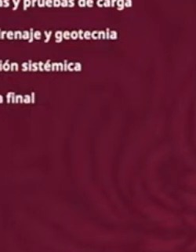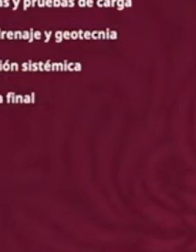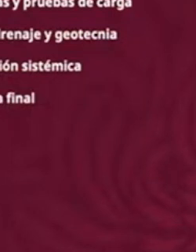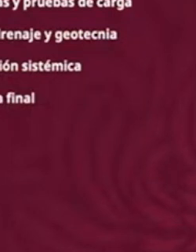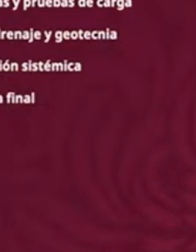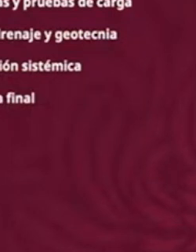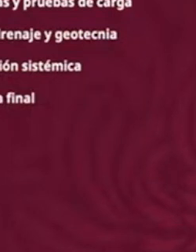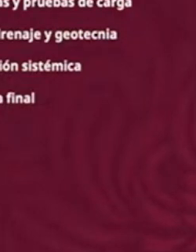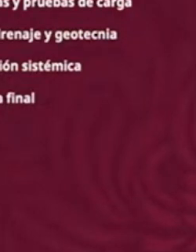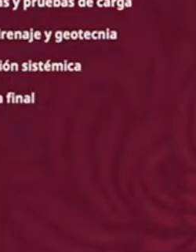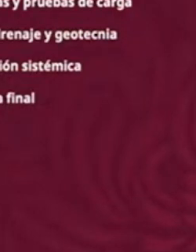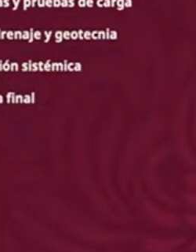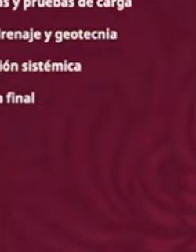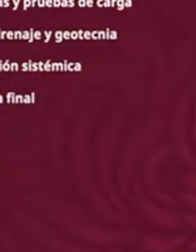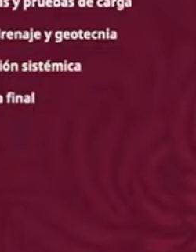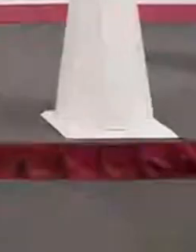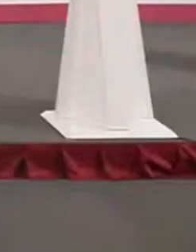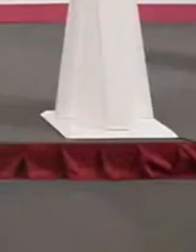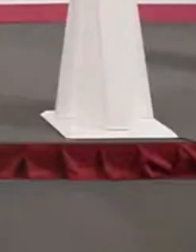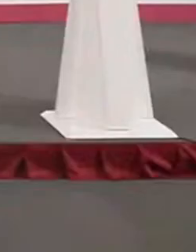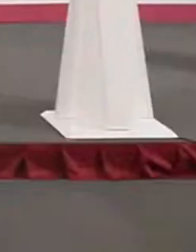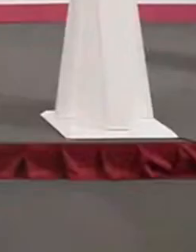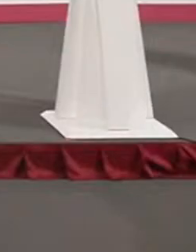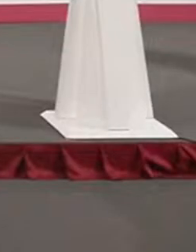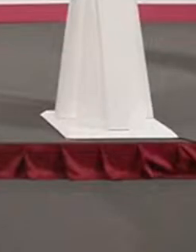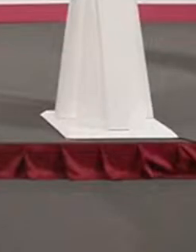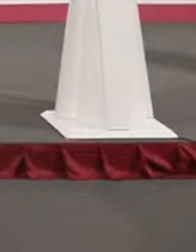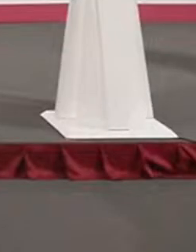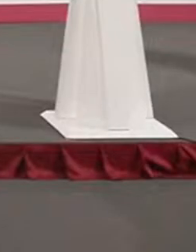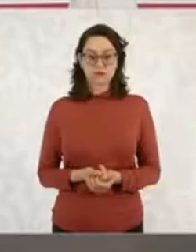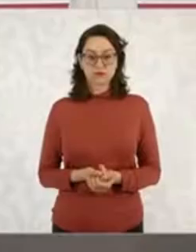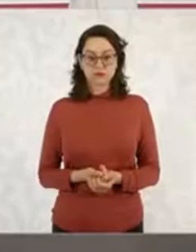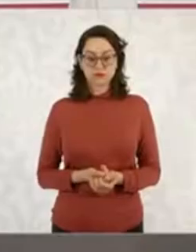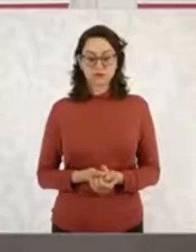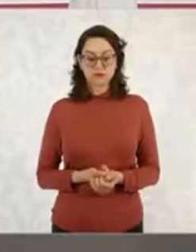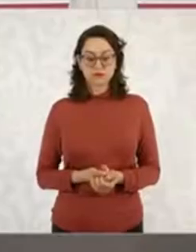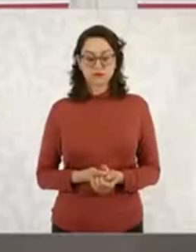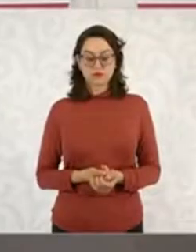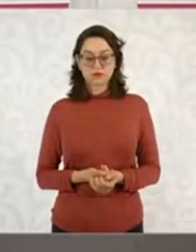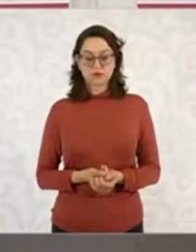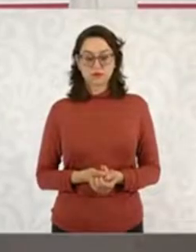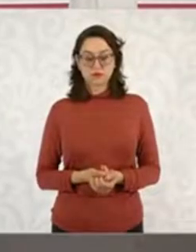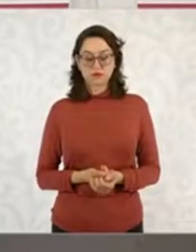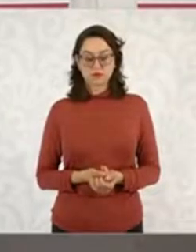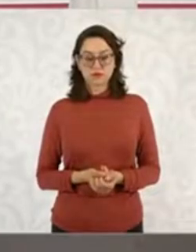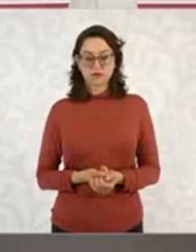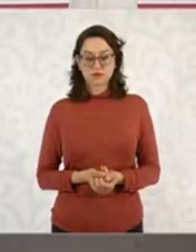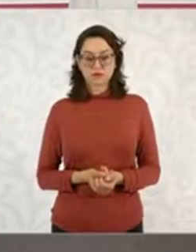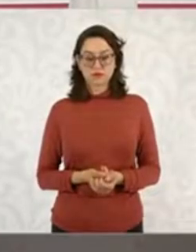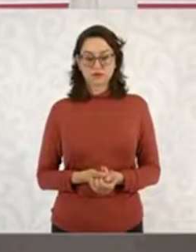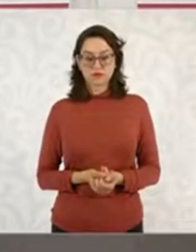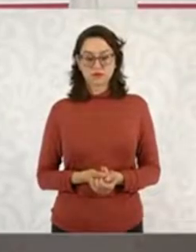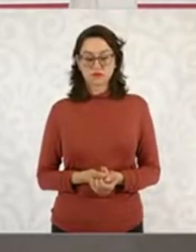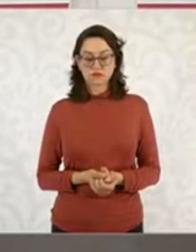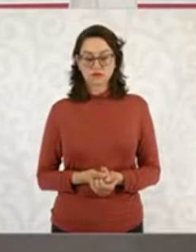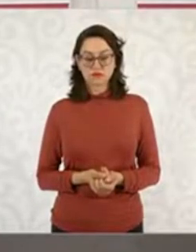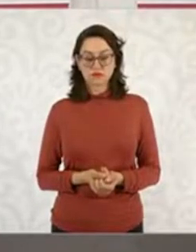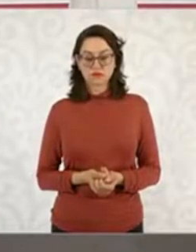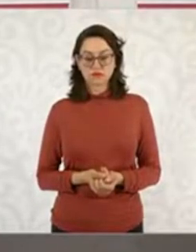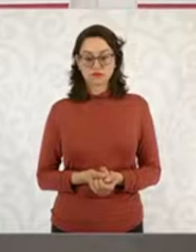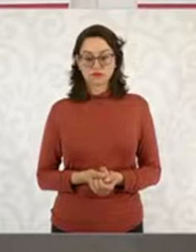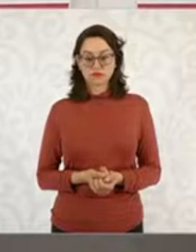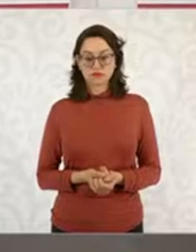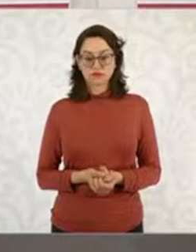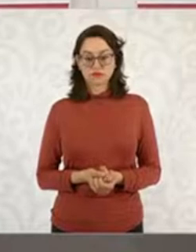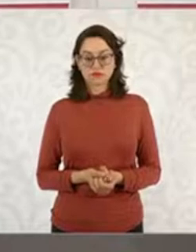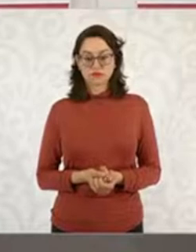carga, estamos pasando por arriba de las instalaciones de carga, de tal forma que nunca se crucen ahí el tren de pasajeros y el tren de